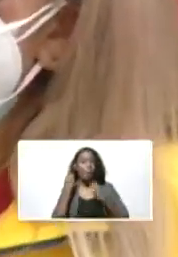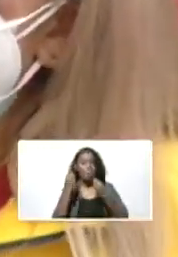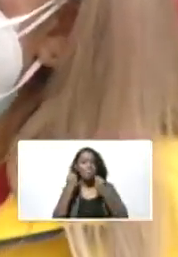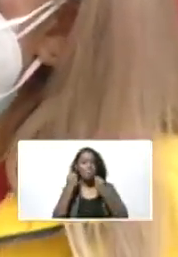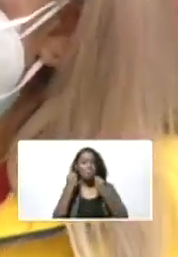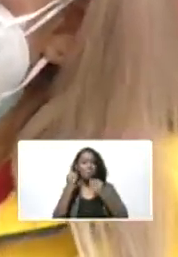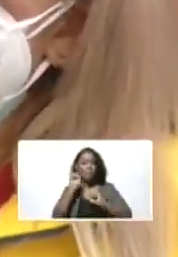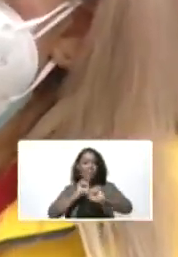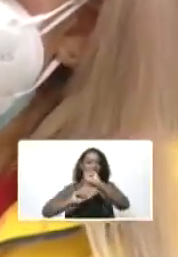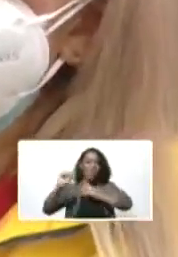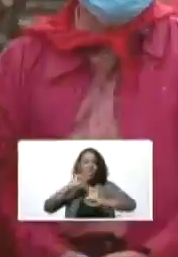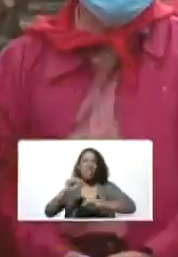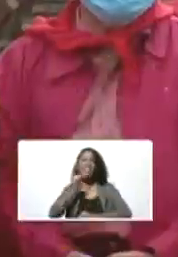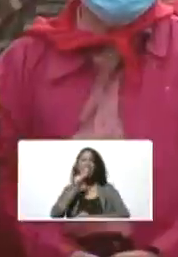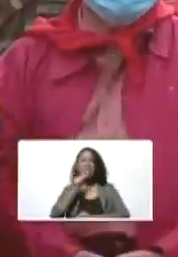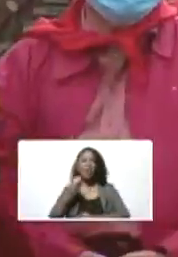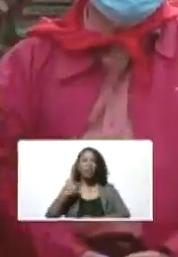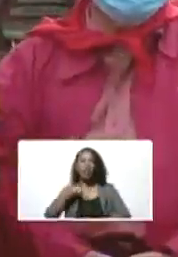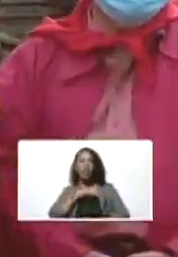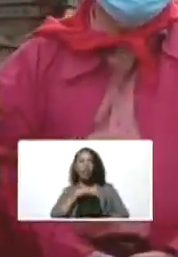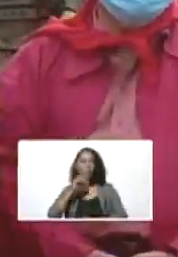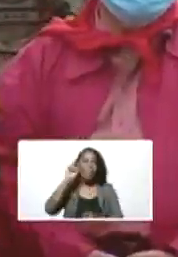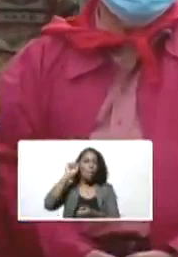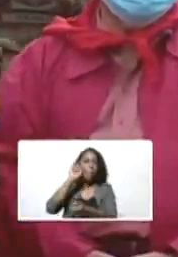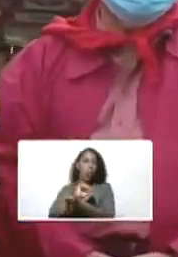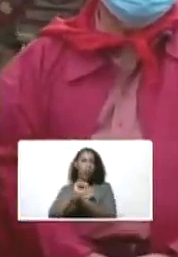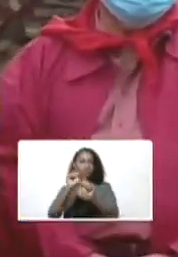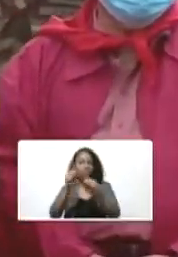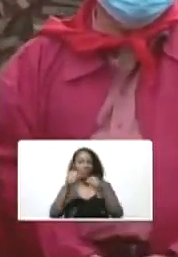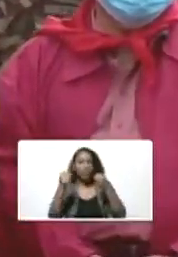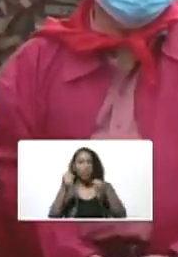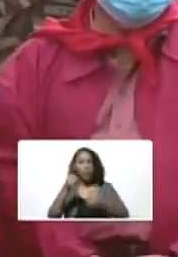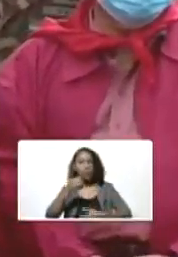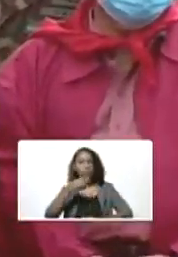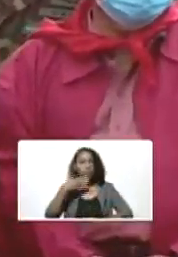defender a quienes estábamos en la cárcel de la dignidad,